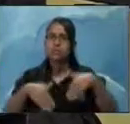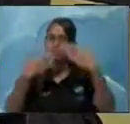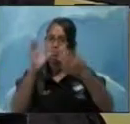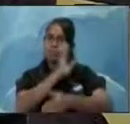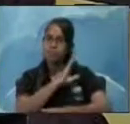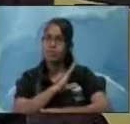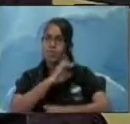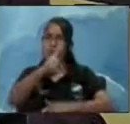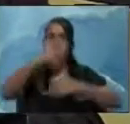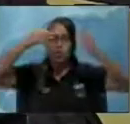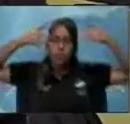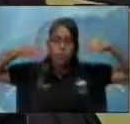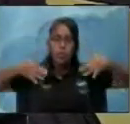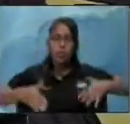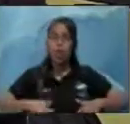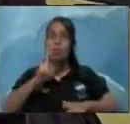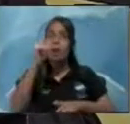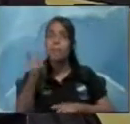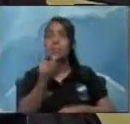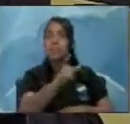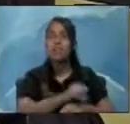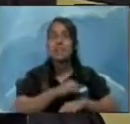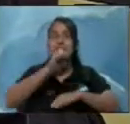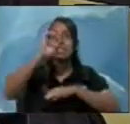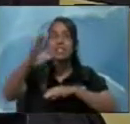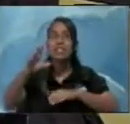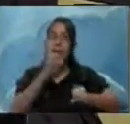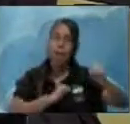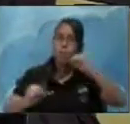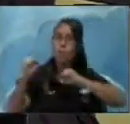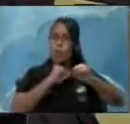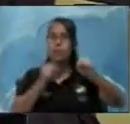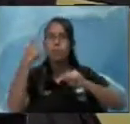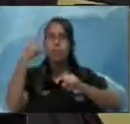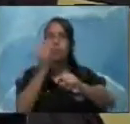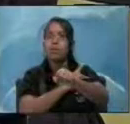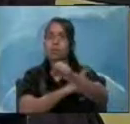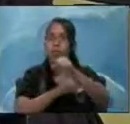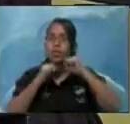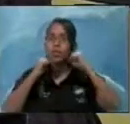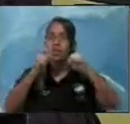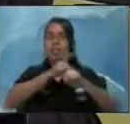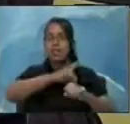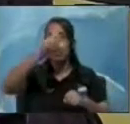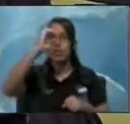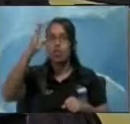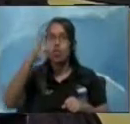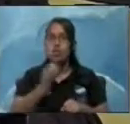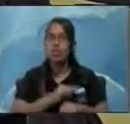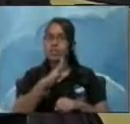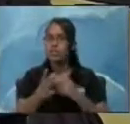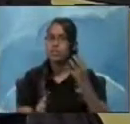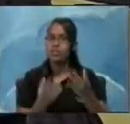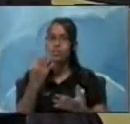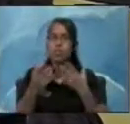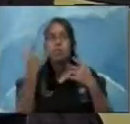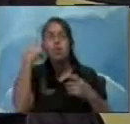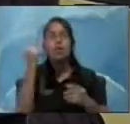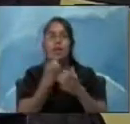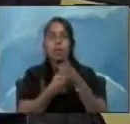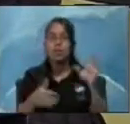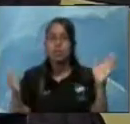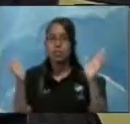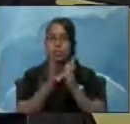evangelista toma a una persona que se deja mover por el poder de Dios que se deja influenciar por el espíritu